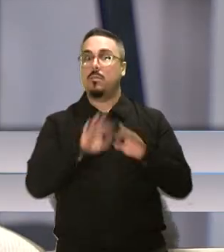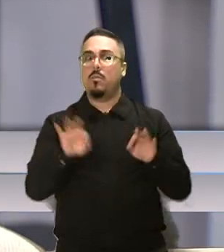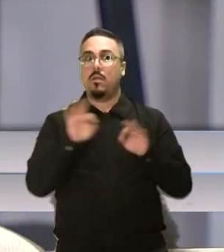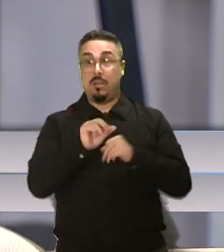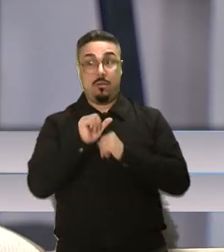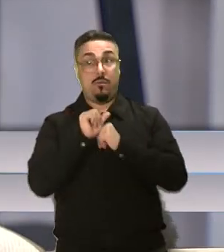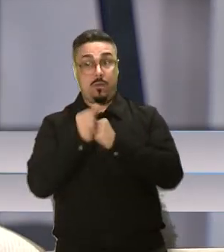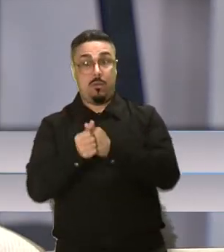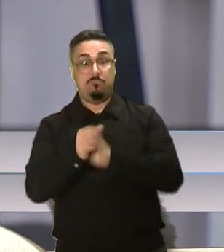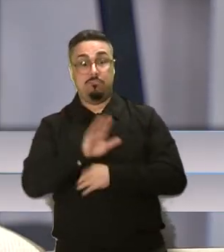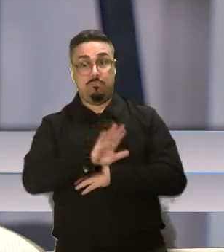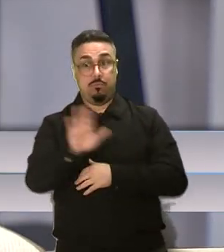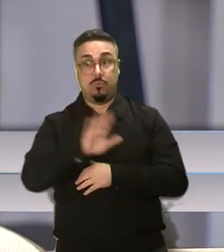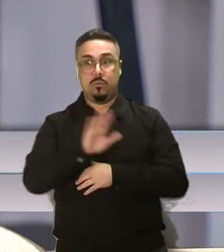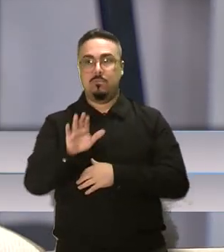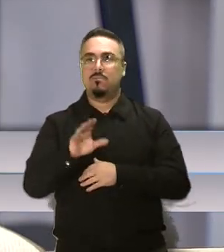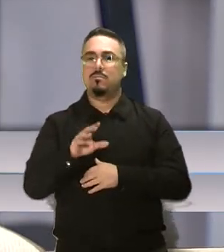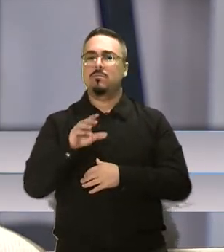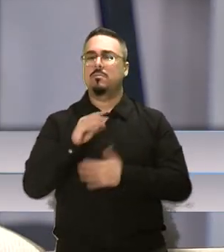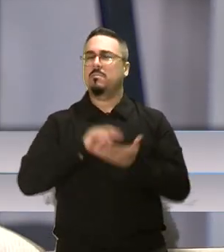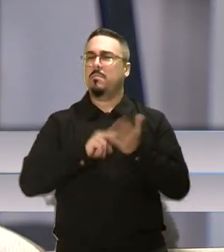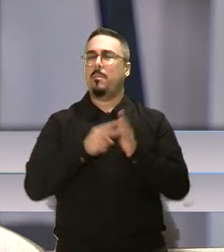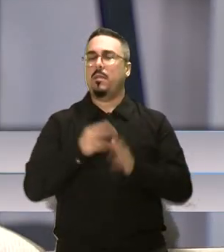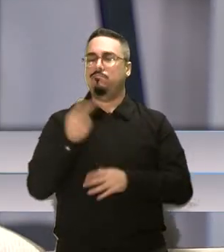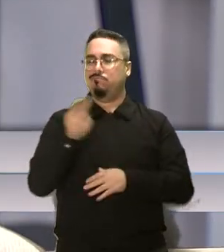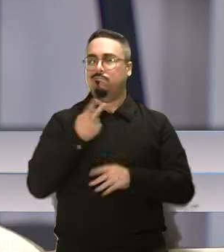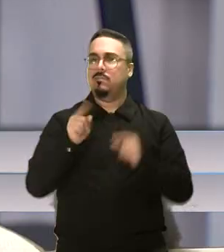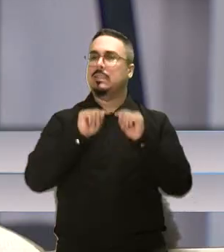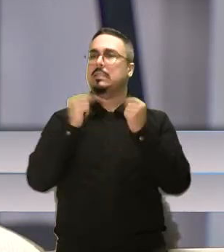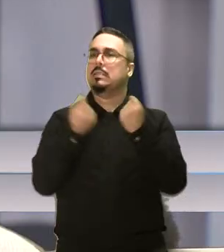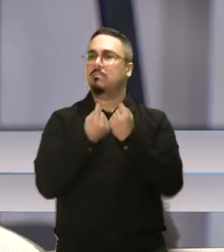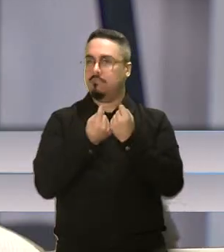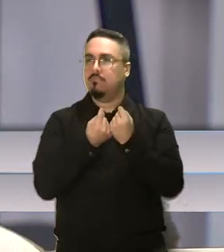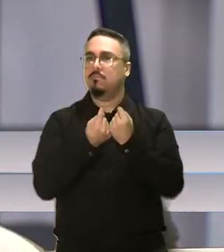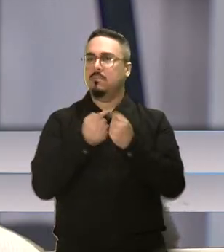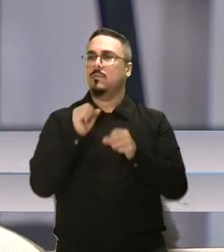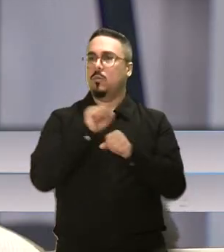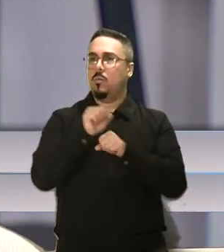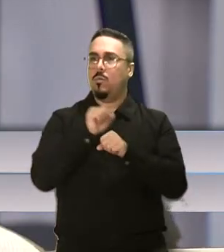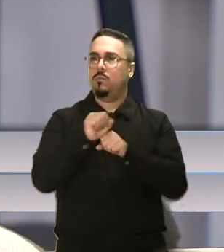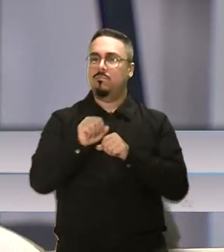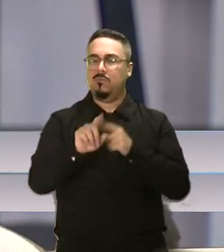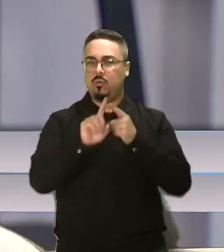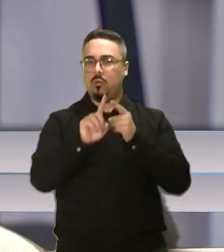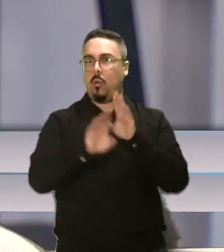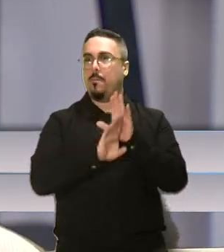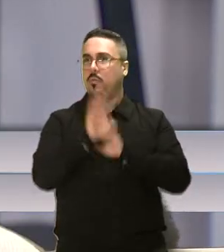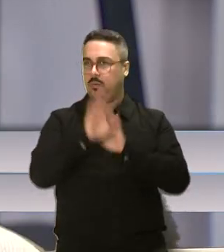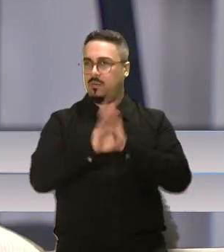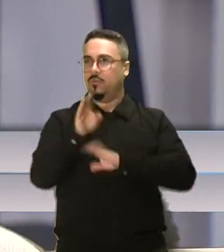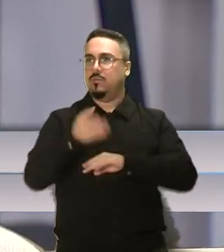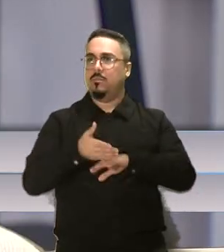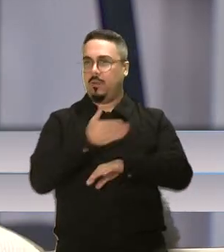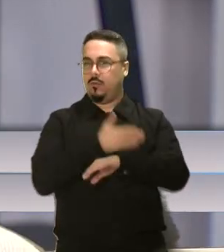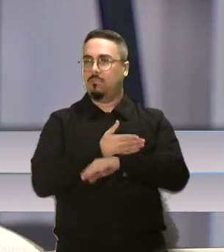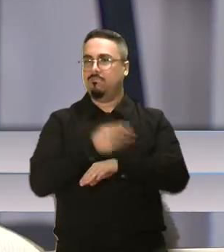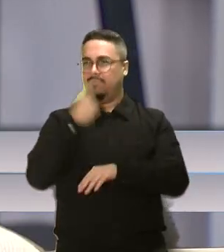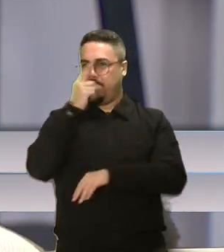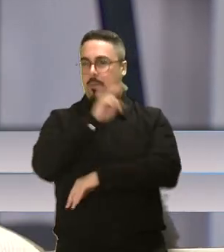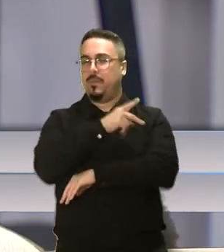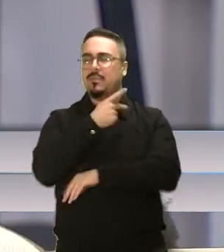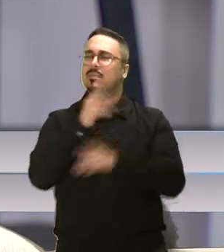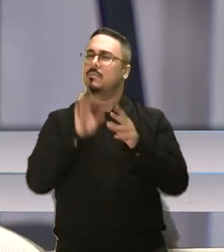sigan para que entonces podamos trabajar en equipo y podamos ver verdad un progreso mayor en nuestros pacientes Así que es bien importante esa